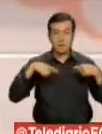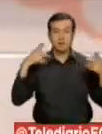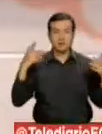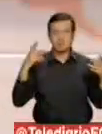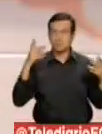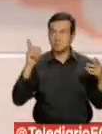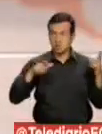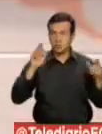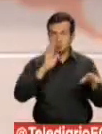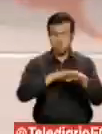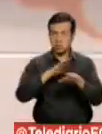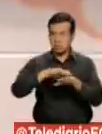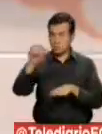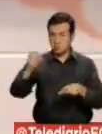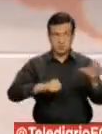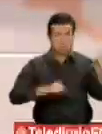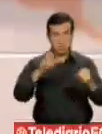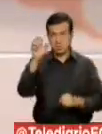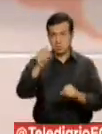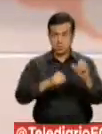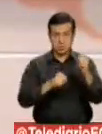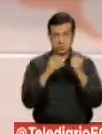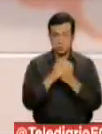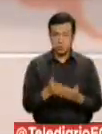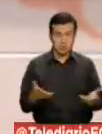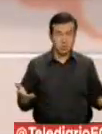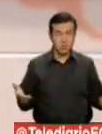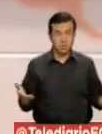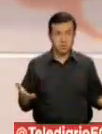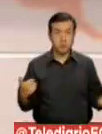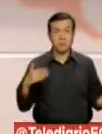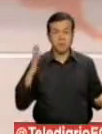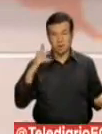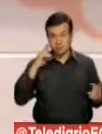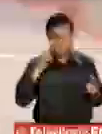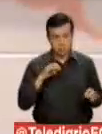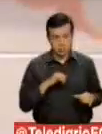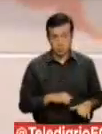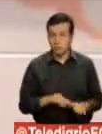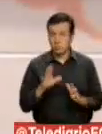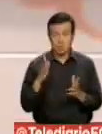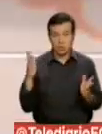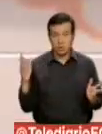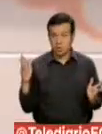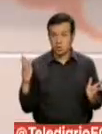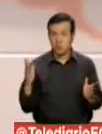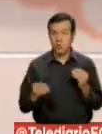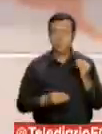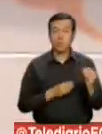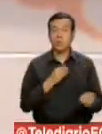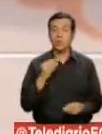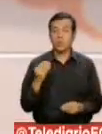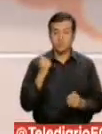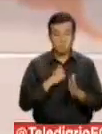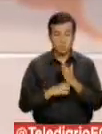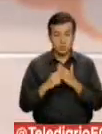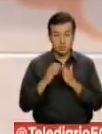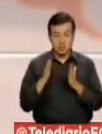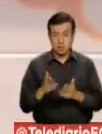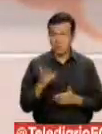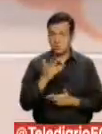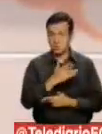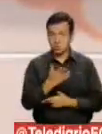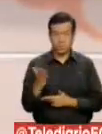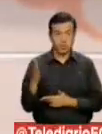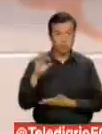llaman a esas personas? ¿Por qué no estamos haciendo más allá? Tenemos que completar la información de los ministros y